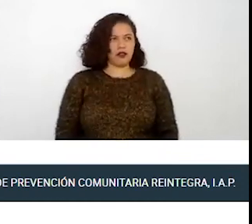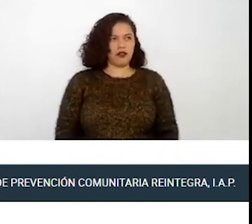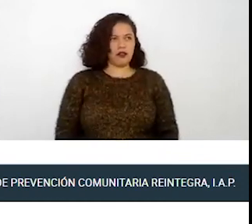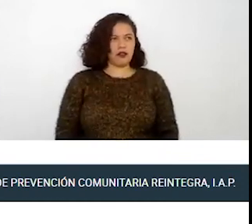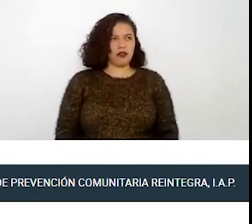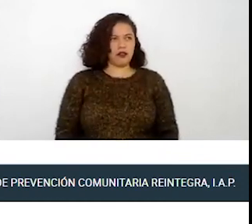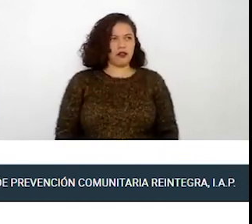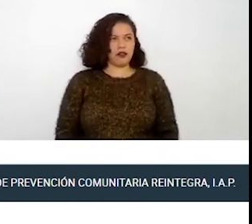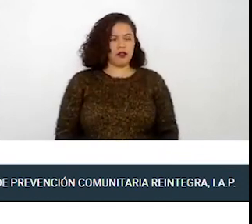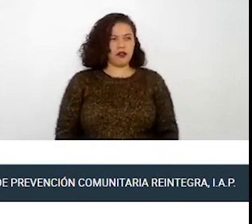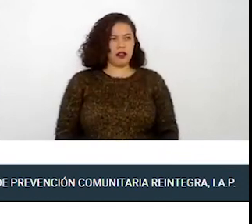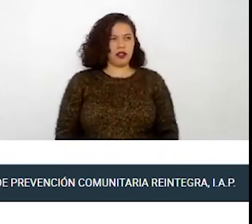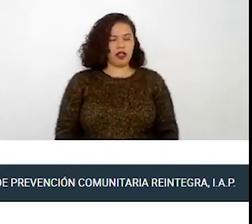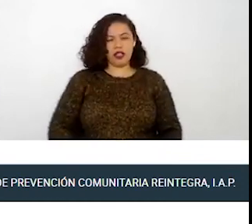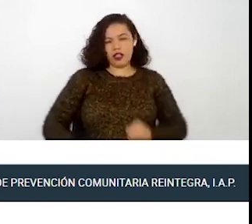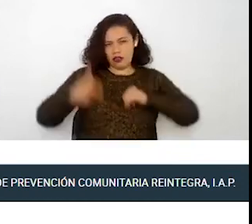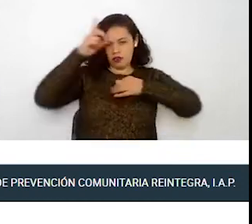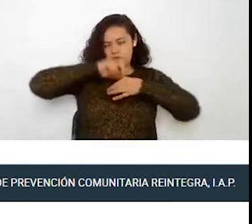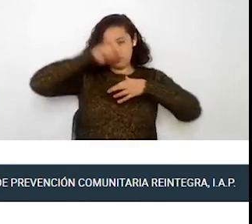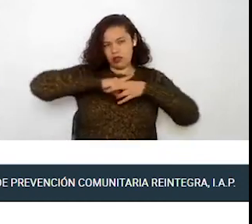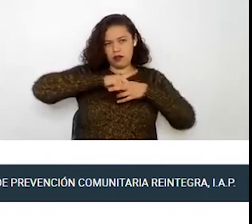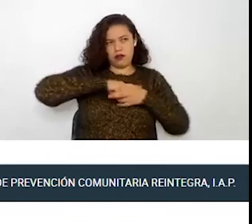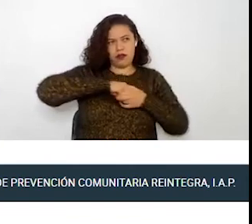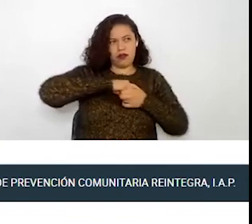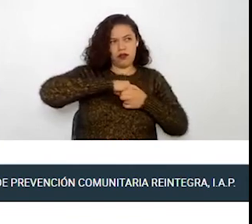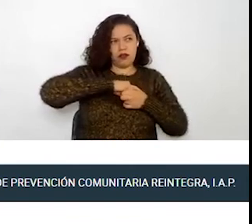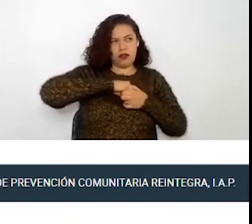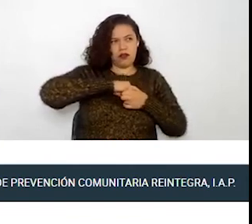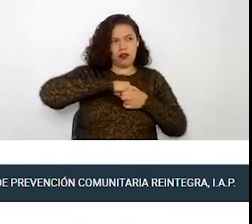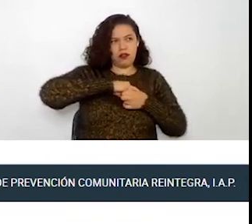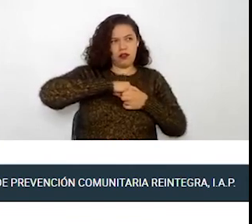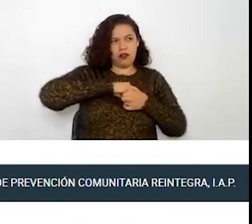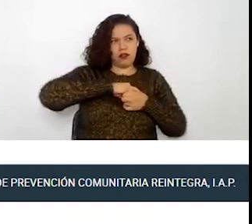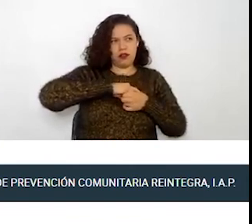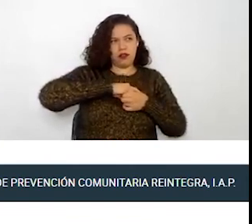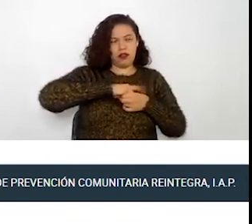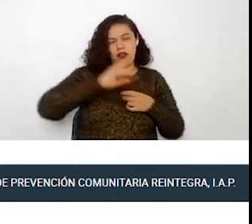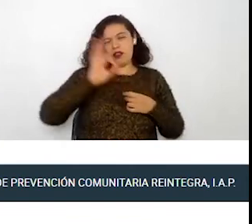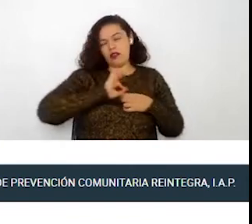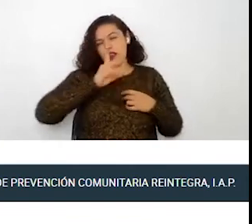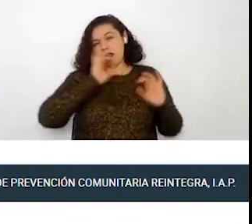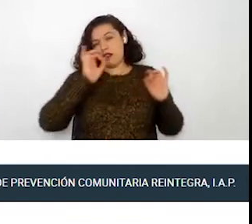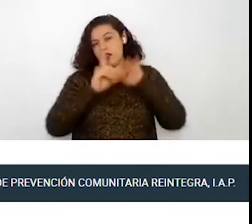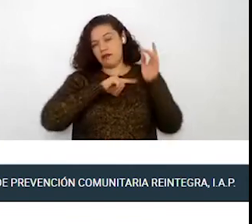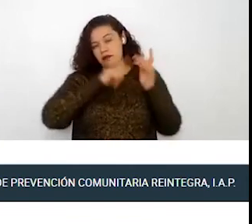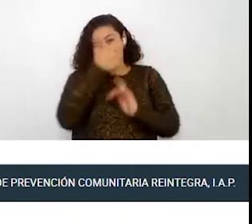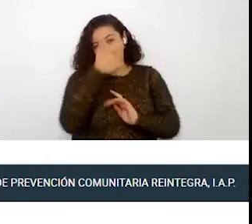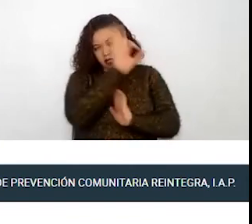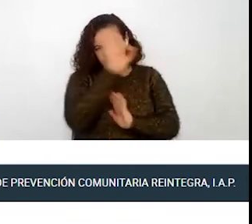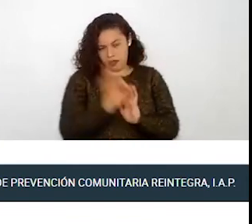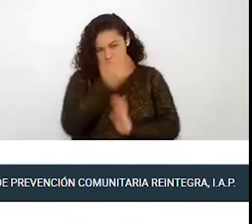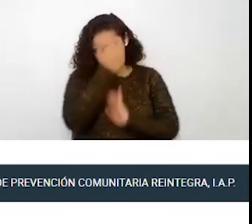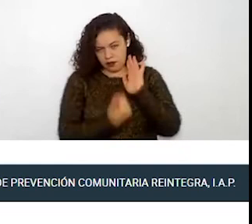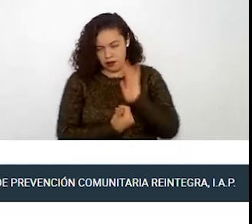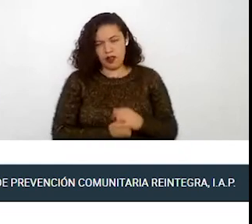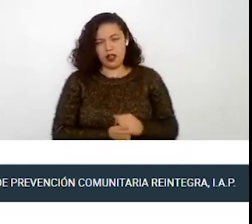el de donativos y el de reducciones por si me dan la reducción Recuerden que tienen que reflejar tanto